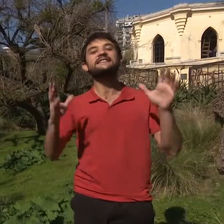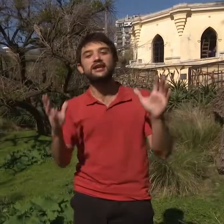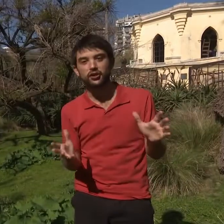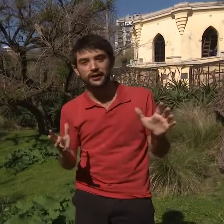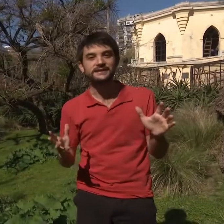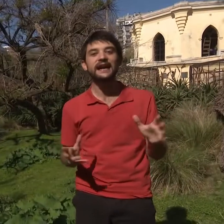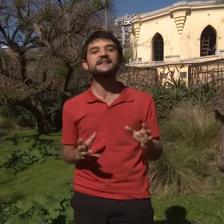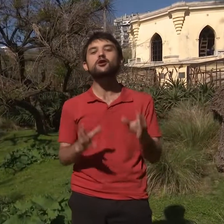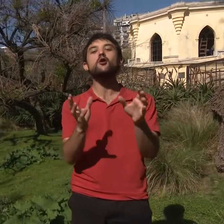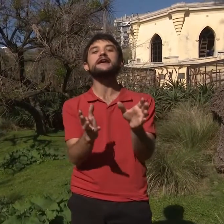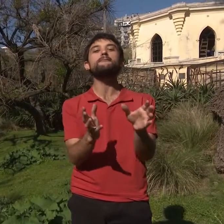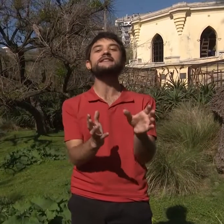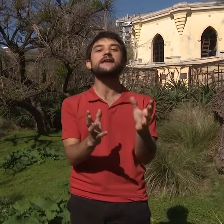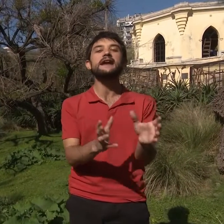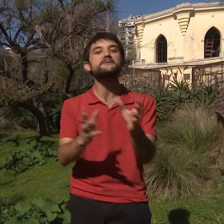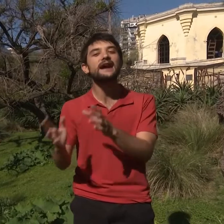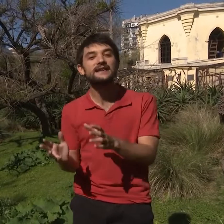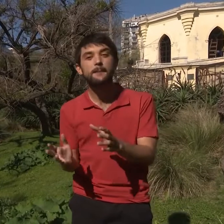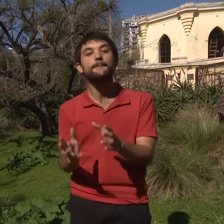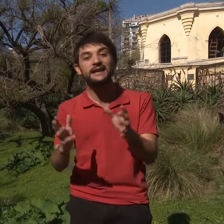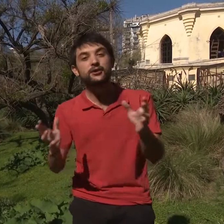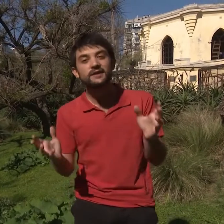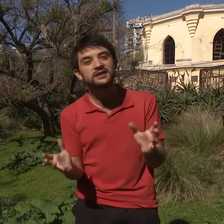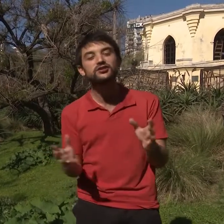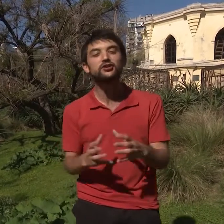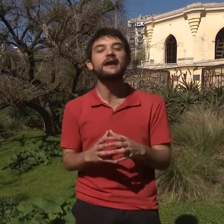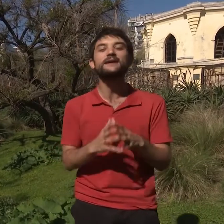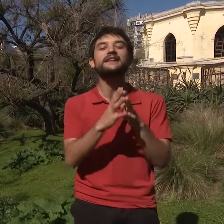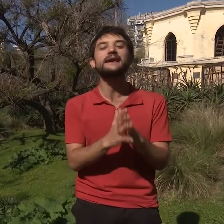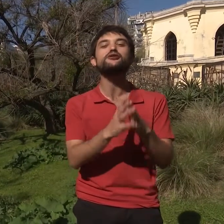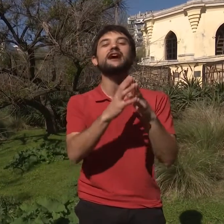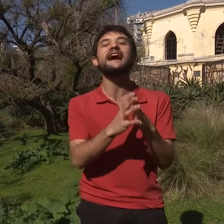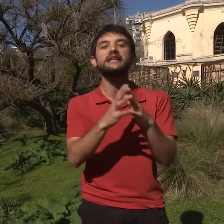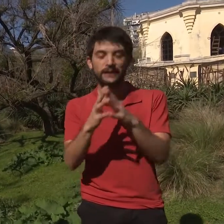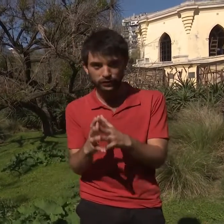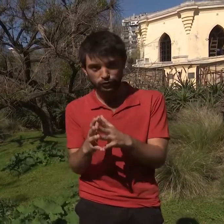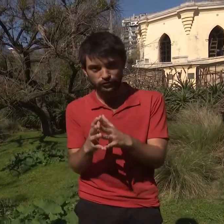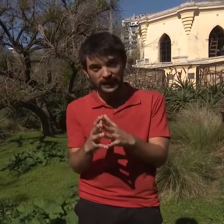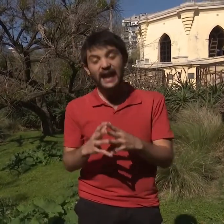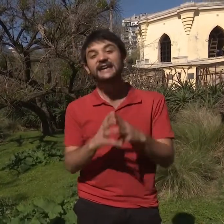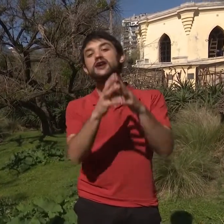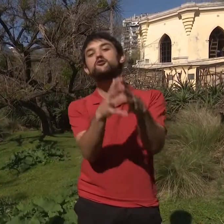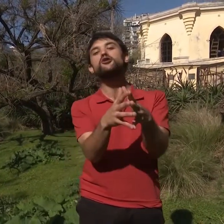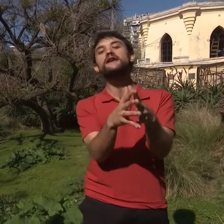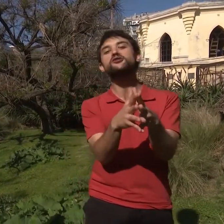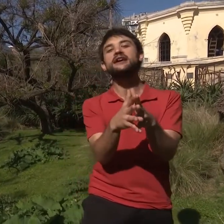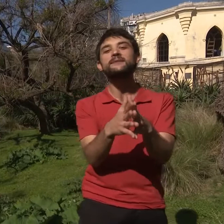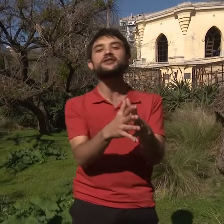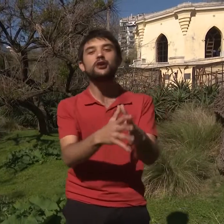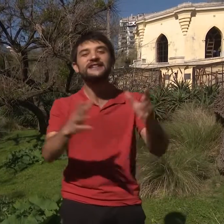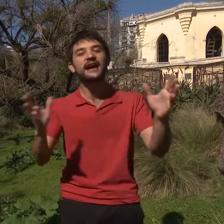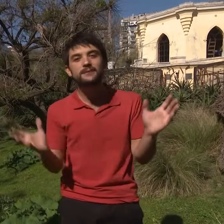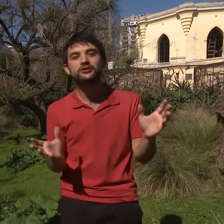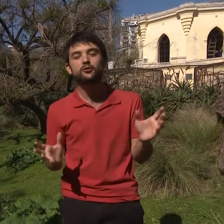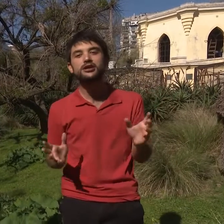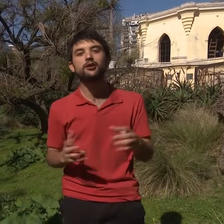Sí, señores. Así como hay especies de animales en peligro de extinción, también tenemos alimentos. Y hay uno de esos